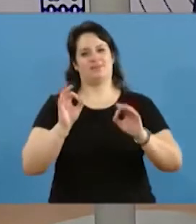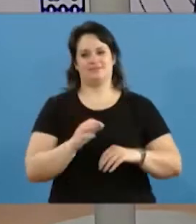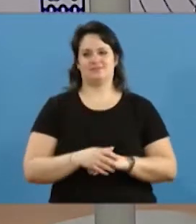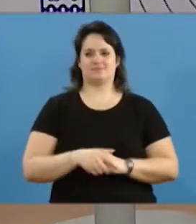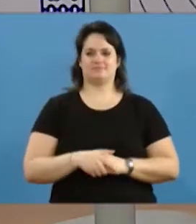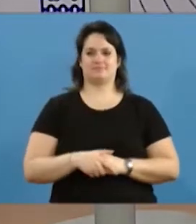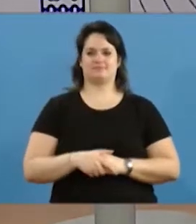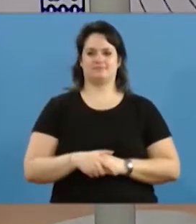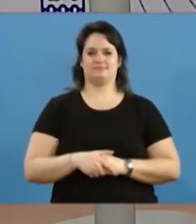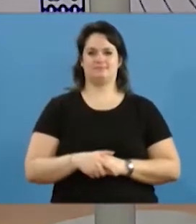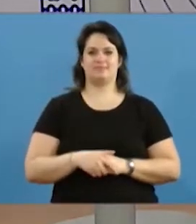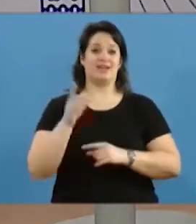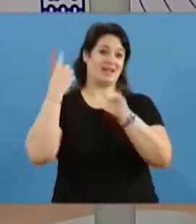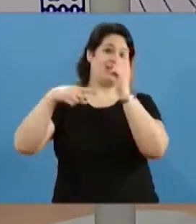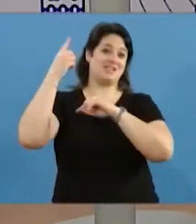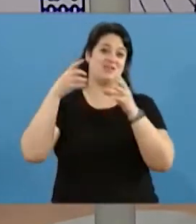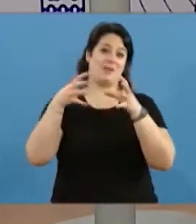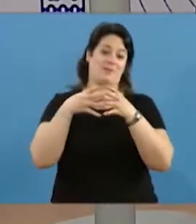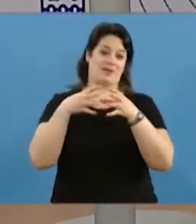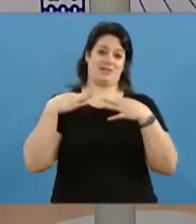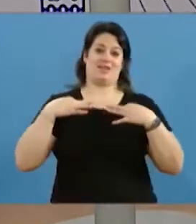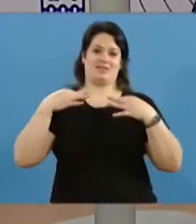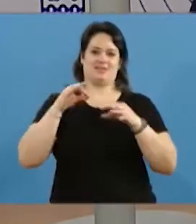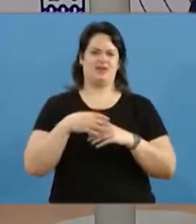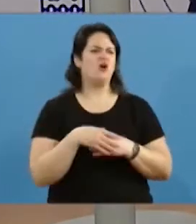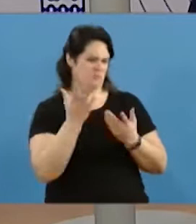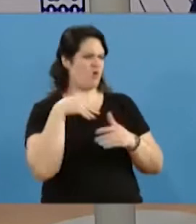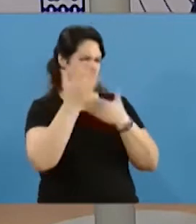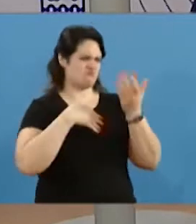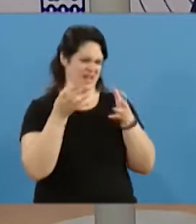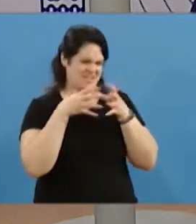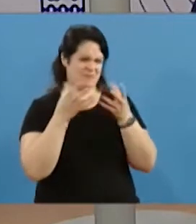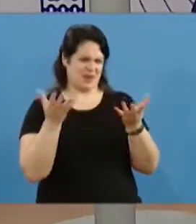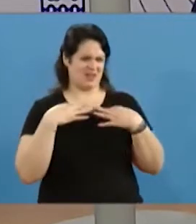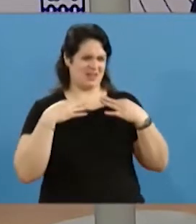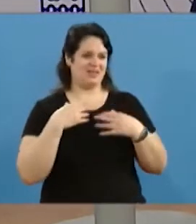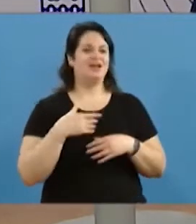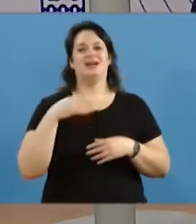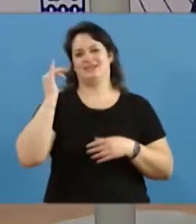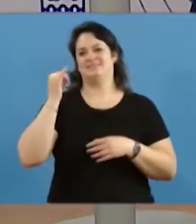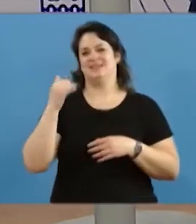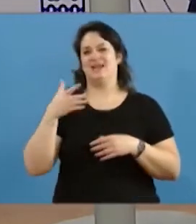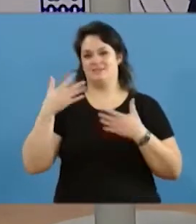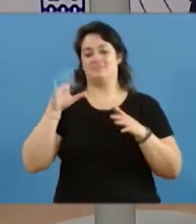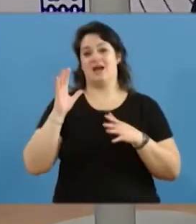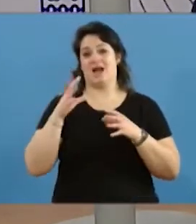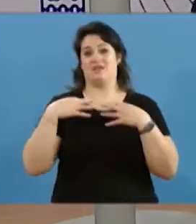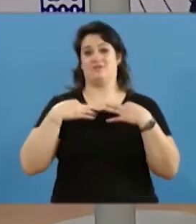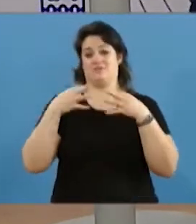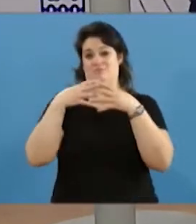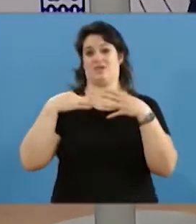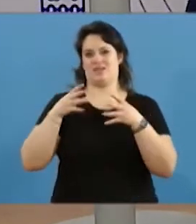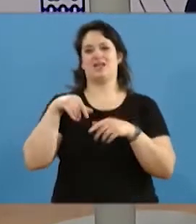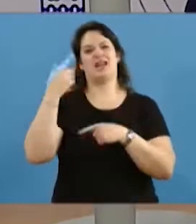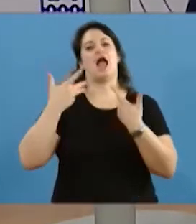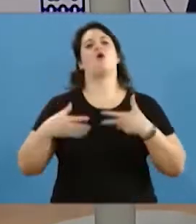completito, ¿sí? Sobre esta historia de la pelota de trapo. ¿A vos alguna vez jugaste con pelota de trapo, Eli? Sí, he jugado más con pelota de trapo que con las otras pelotas.